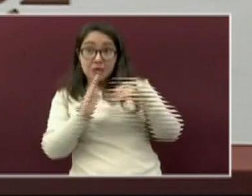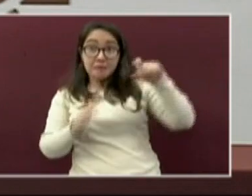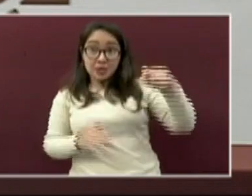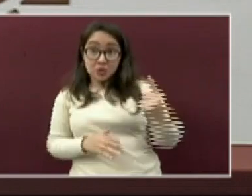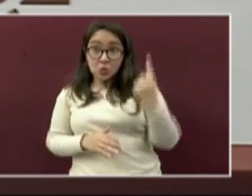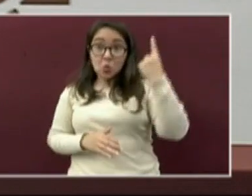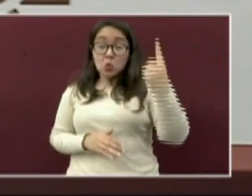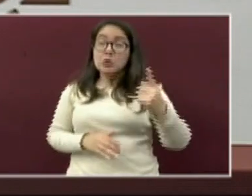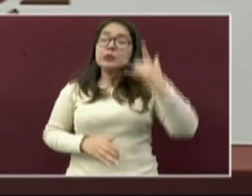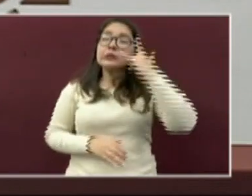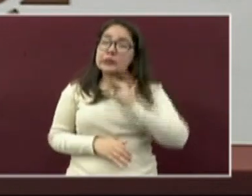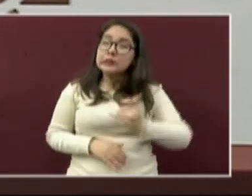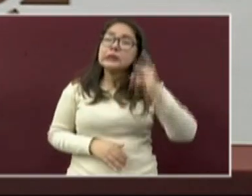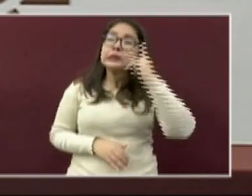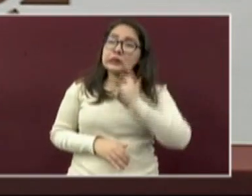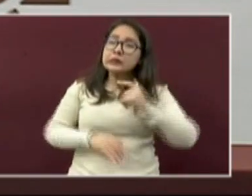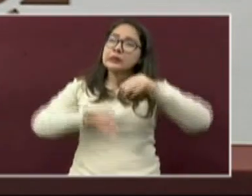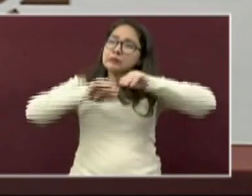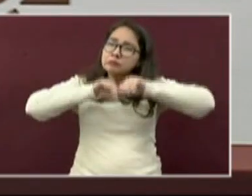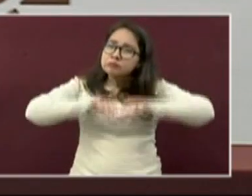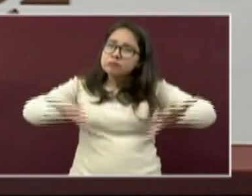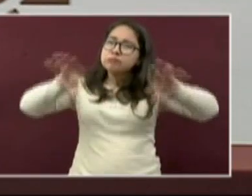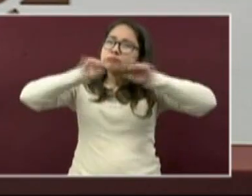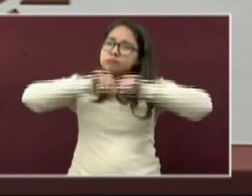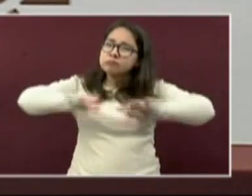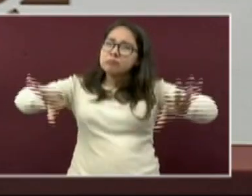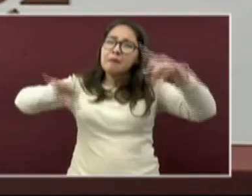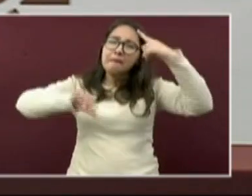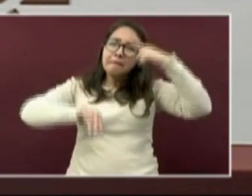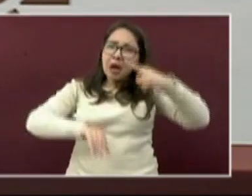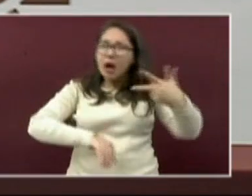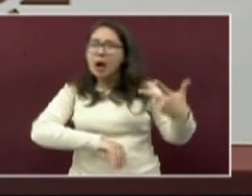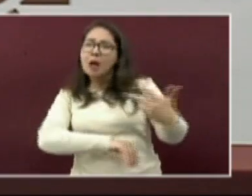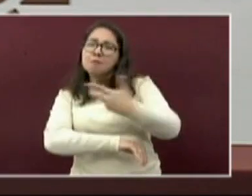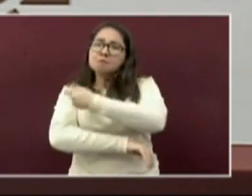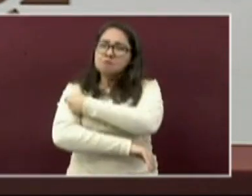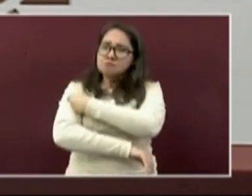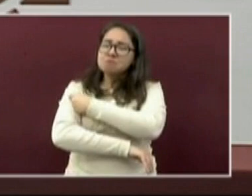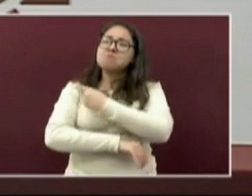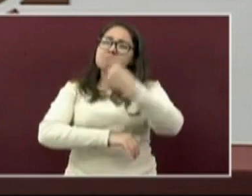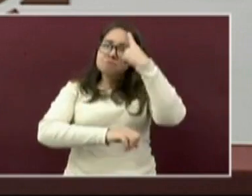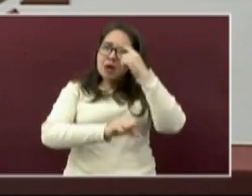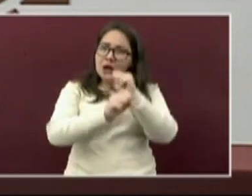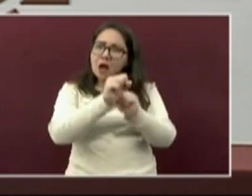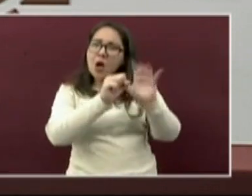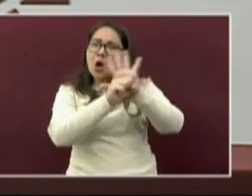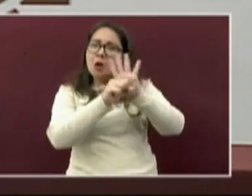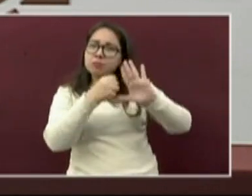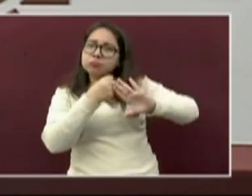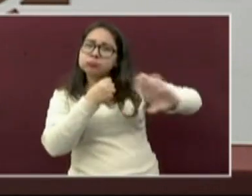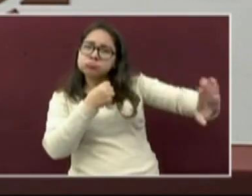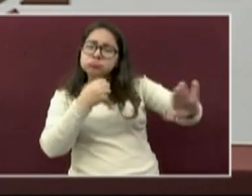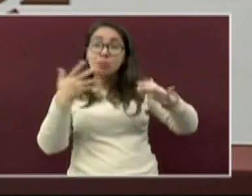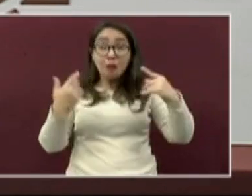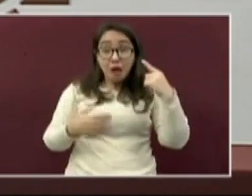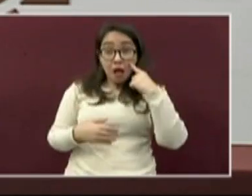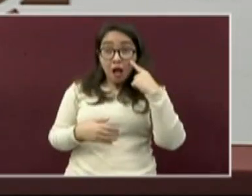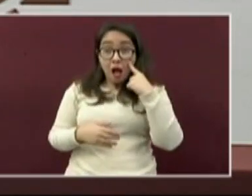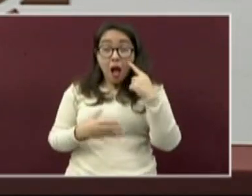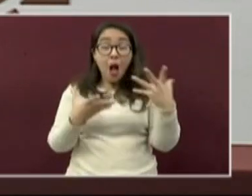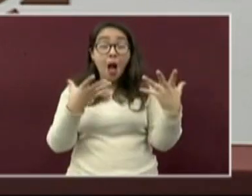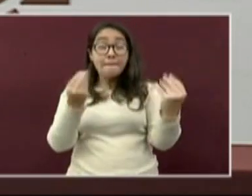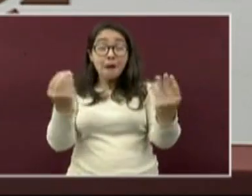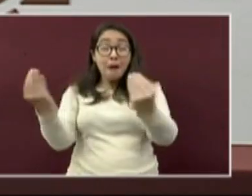lucha contra la vacunación la lucha con la vacunación con la vacunación contra corona virus y miren ustedes miles de